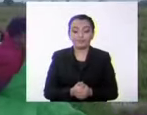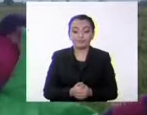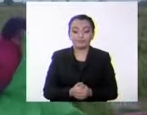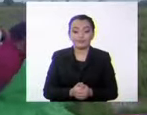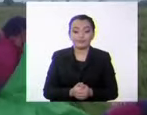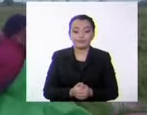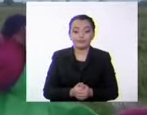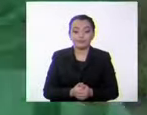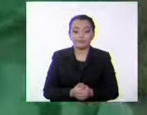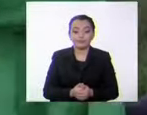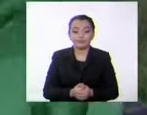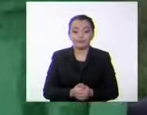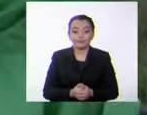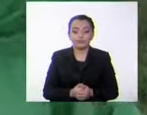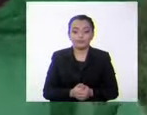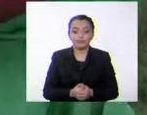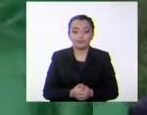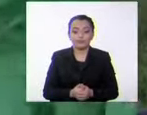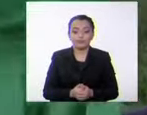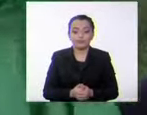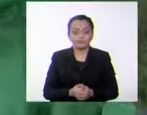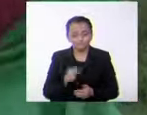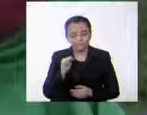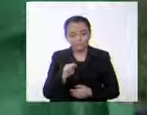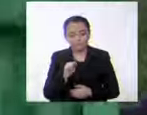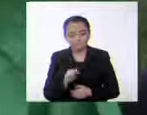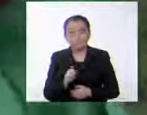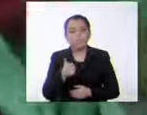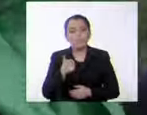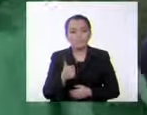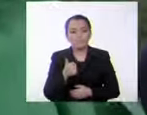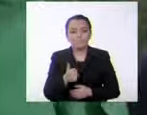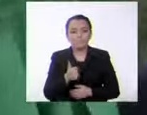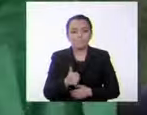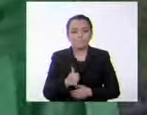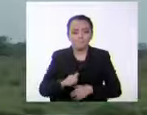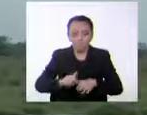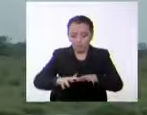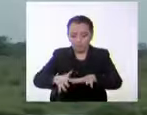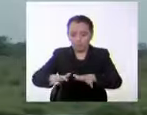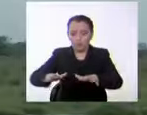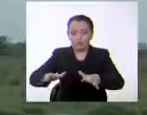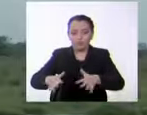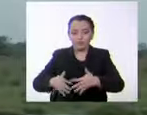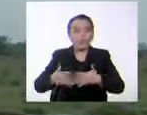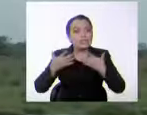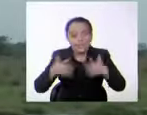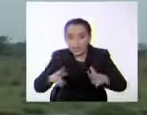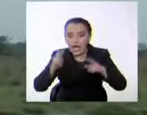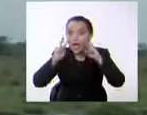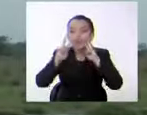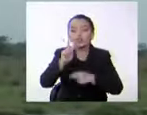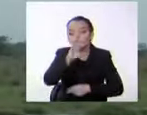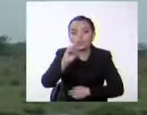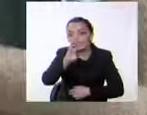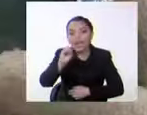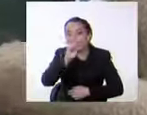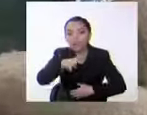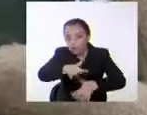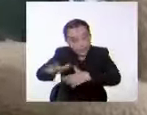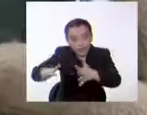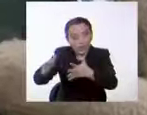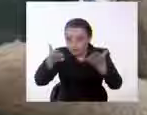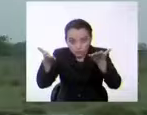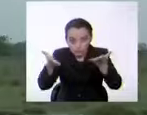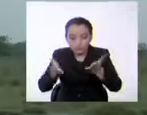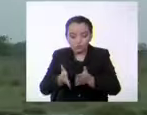Va a estar muy bien. Además, ya hemos visto 200 charcos. No. Llegó el